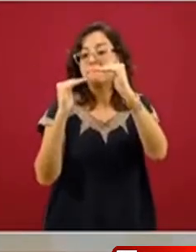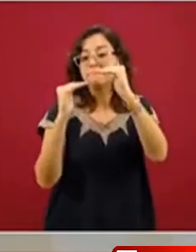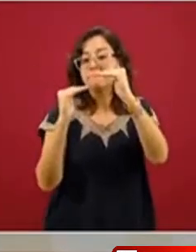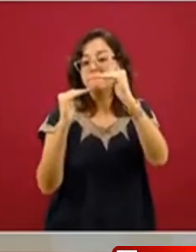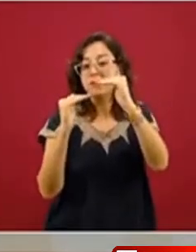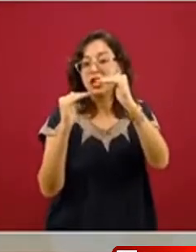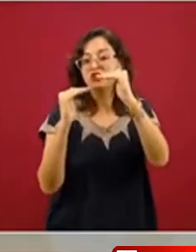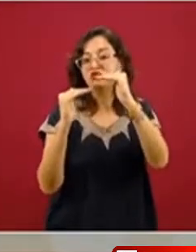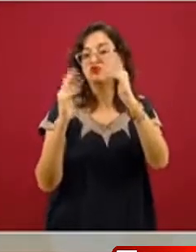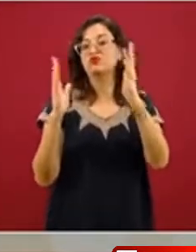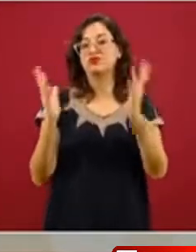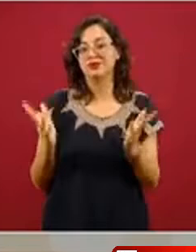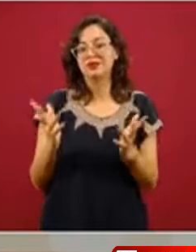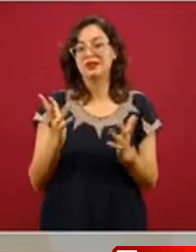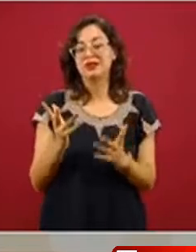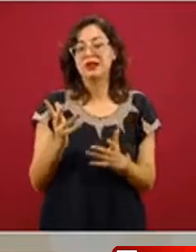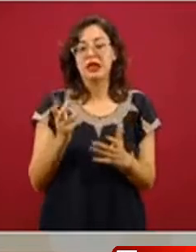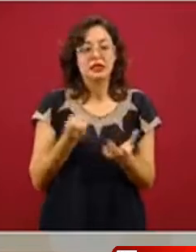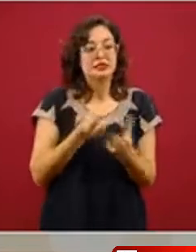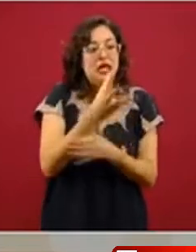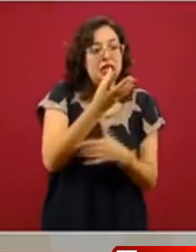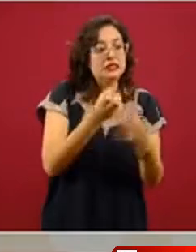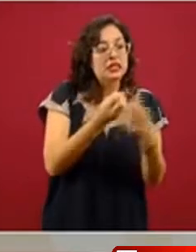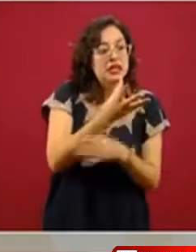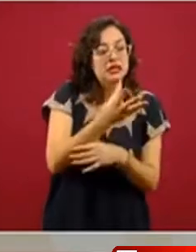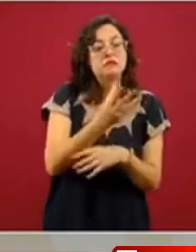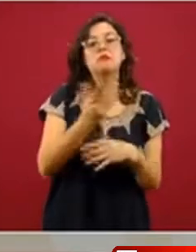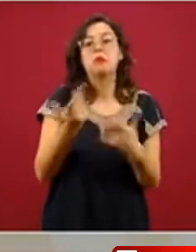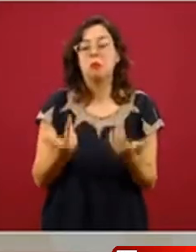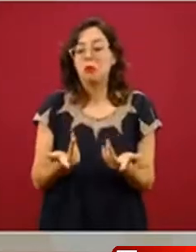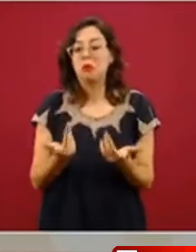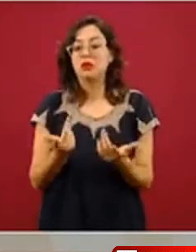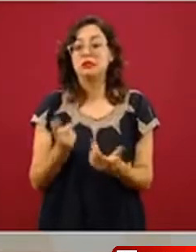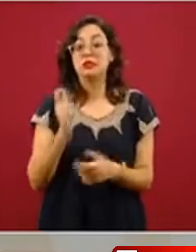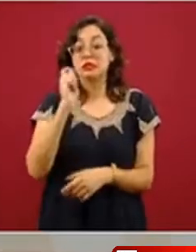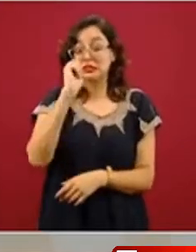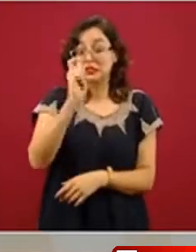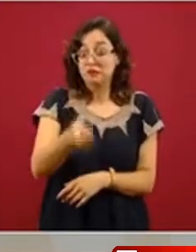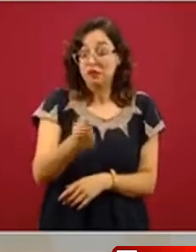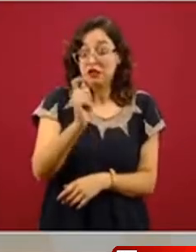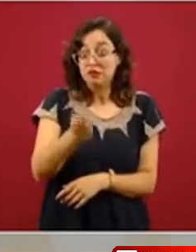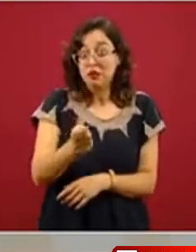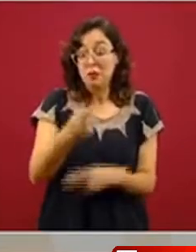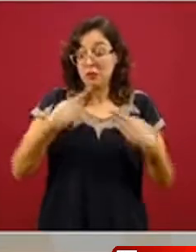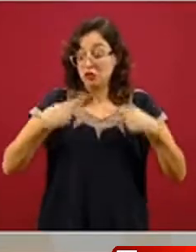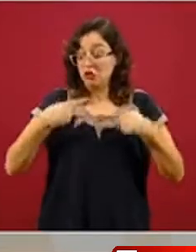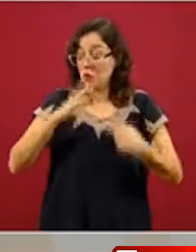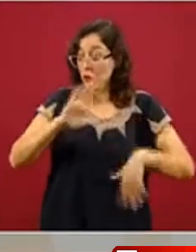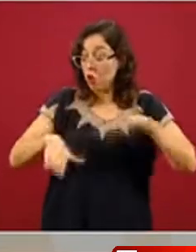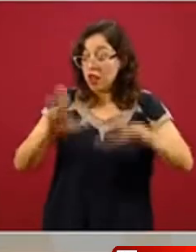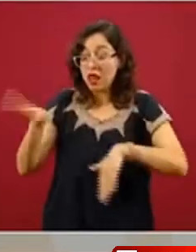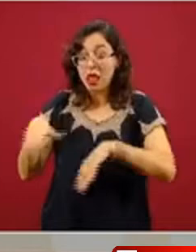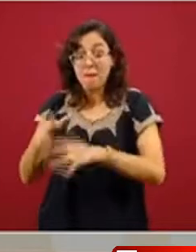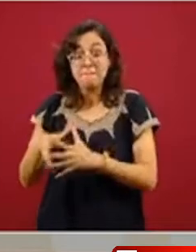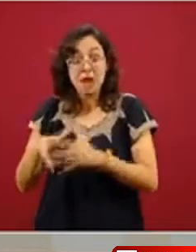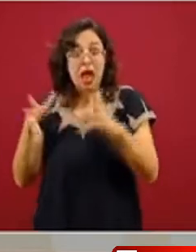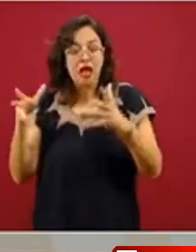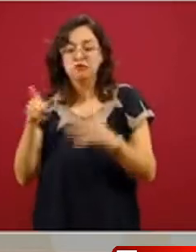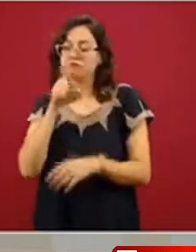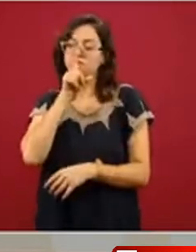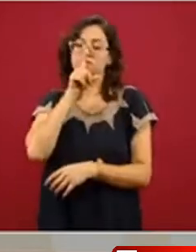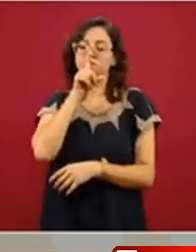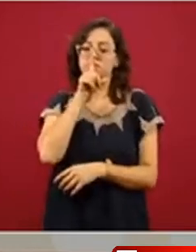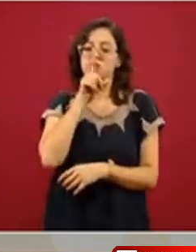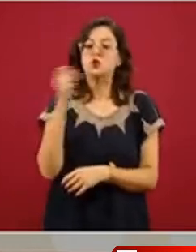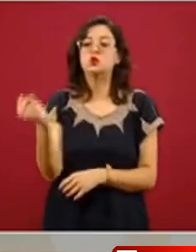menores que la cantidad de personas que salen del hospital. No es porque haya aumentado la mortalidad, afortunadamente, sino